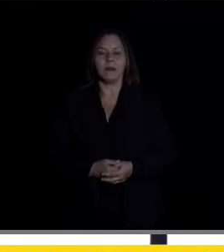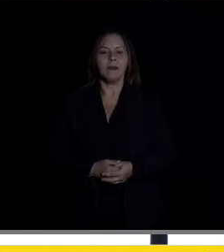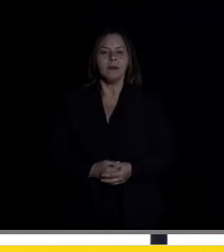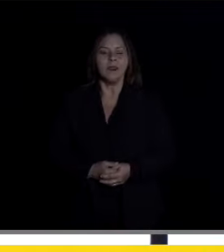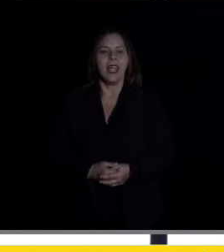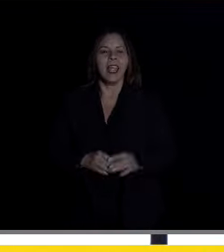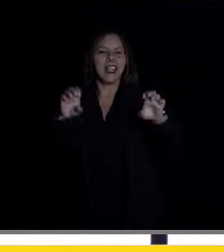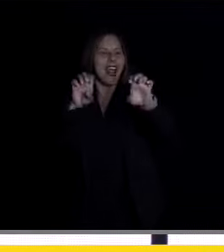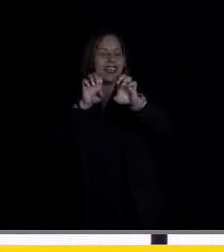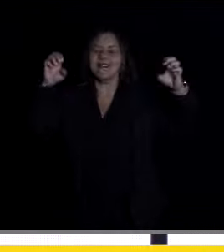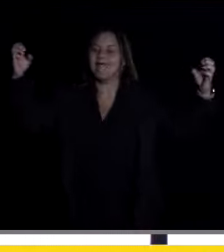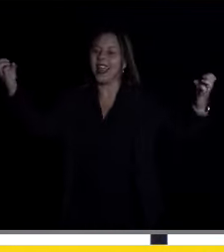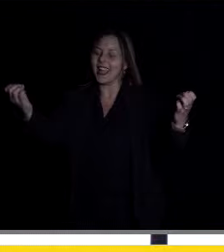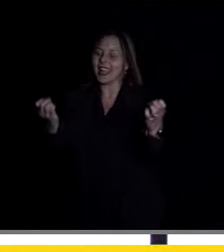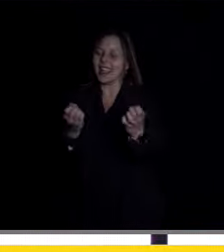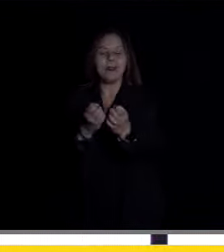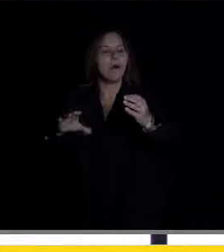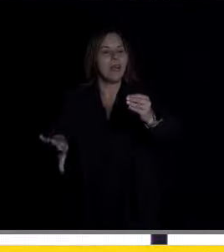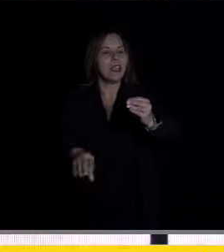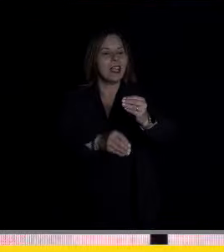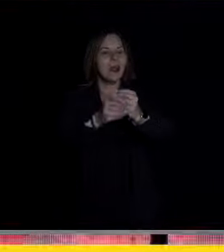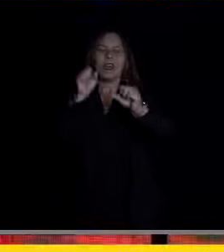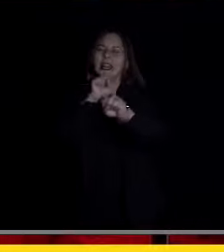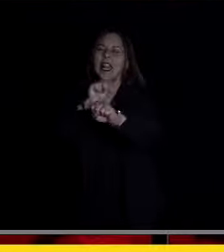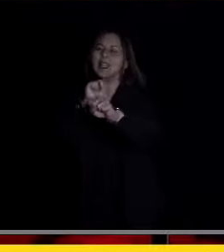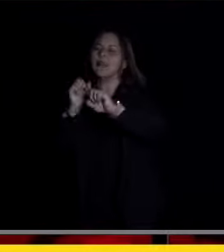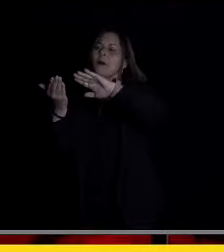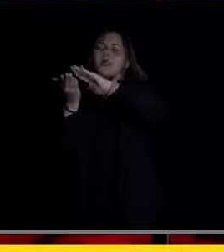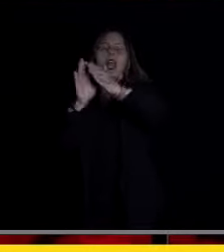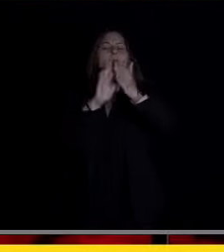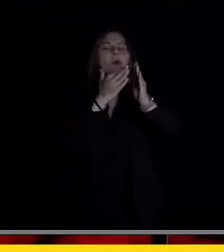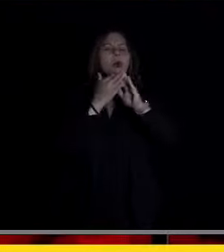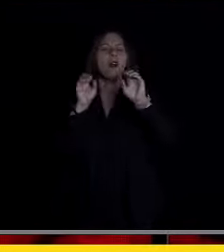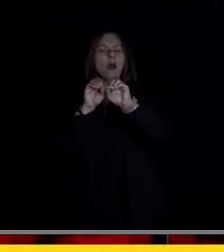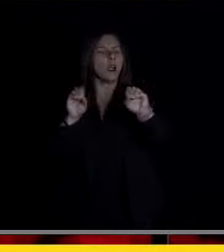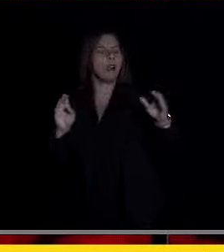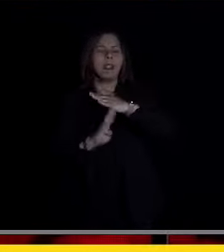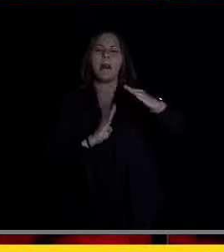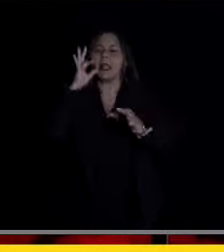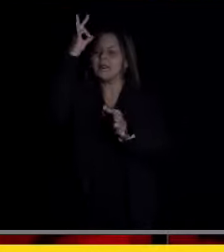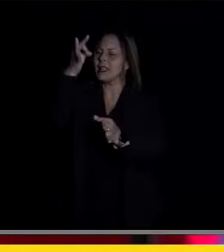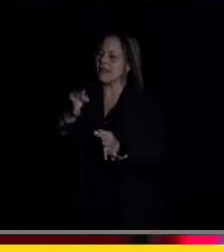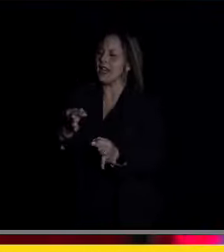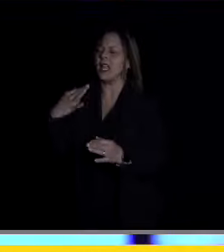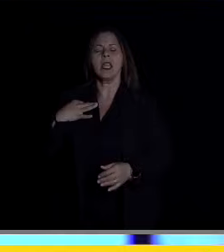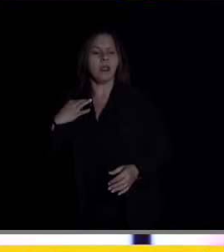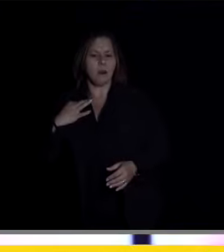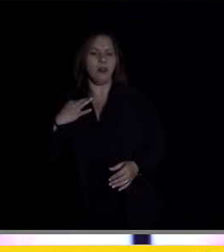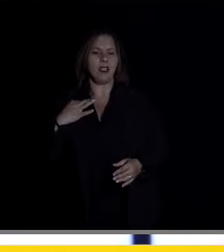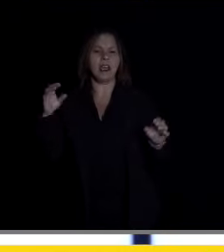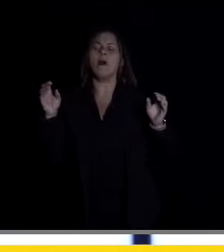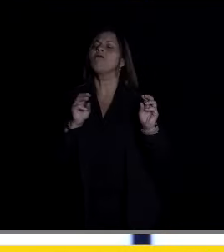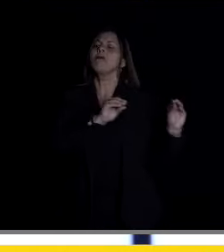Y a este equipo se le suma la labor de las comunidades, organizaciones de base de fe y voluntarios de manejo